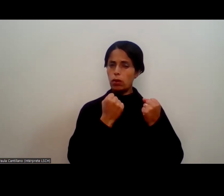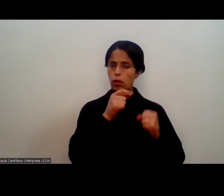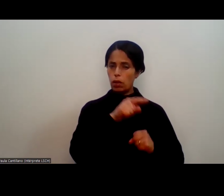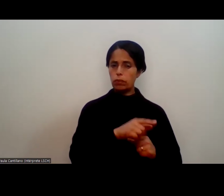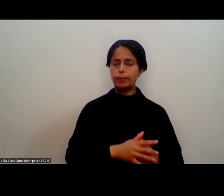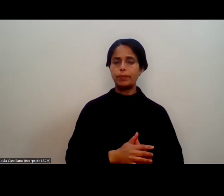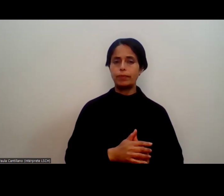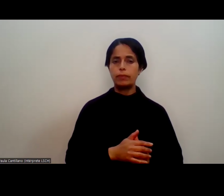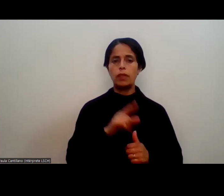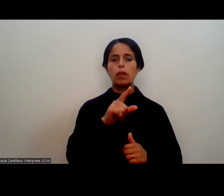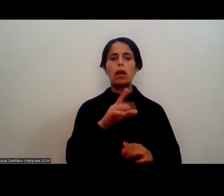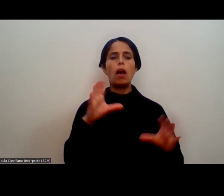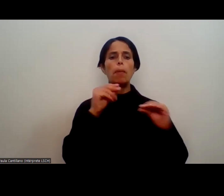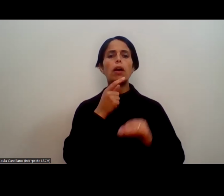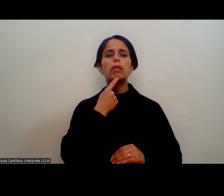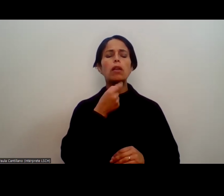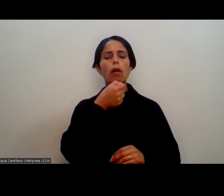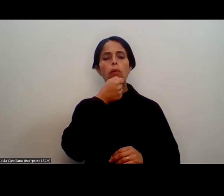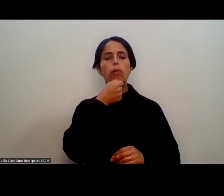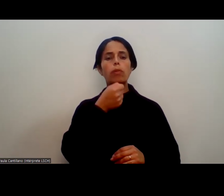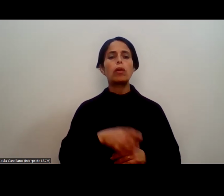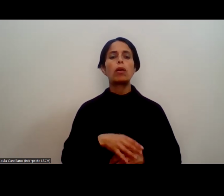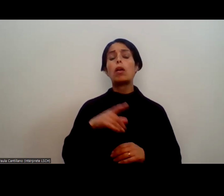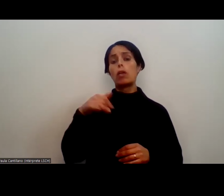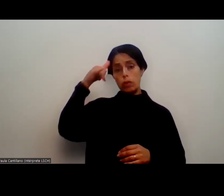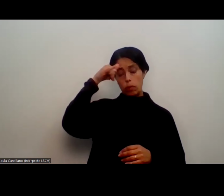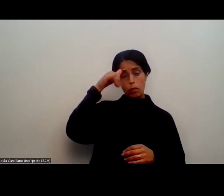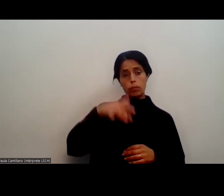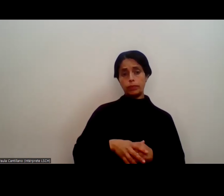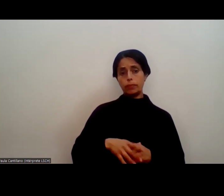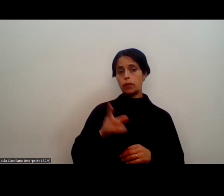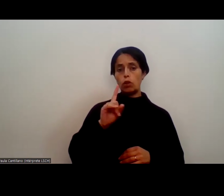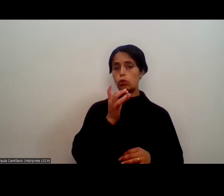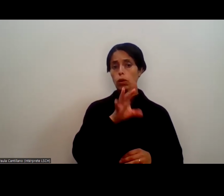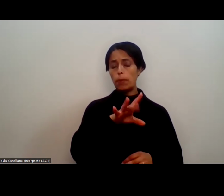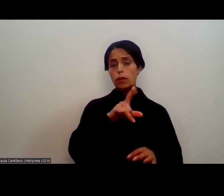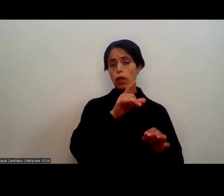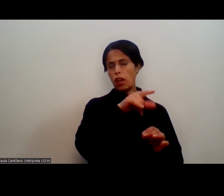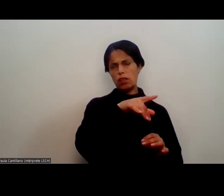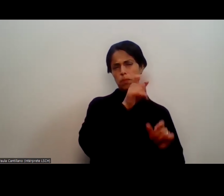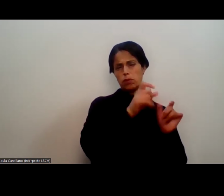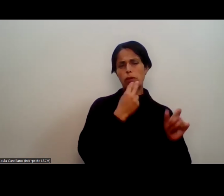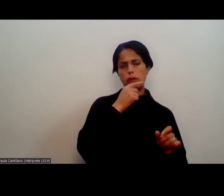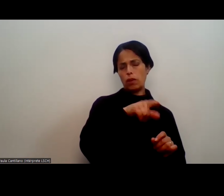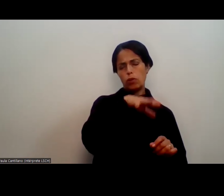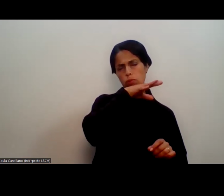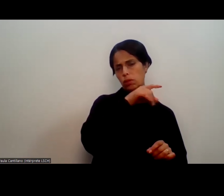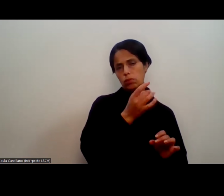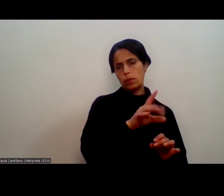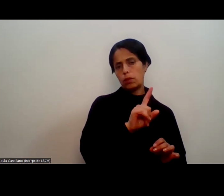Te muteaste, Elena. Perdón, no es exclusivo para nada. Yo te diría que